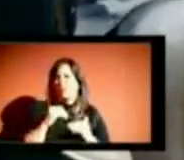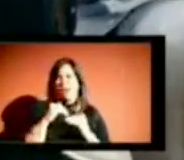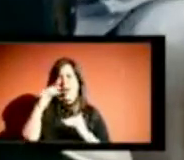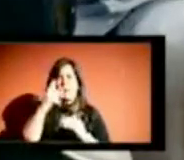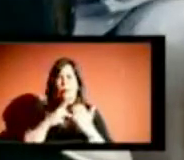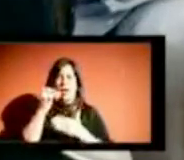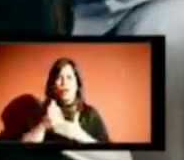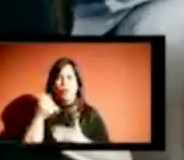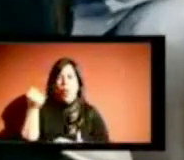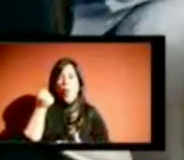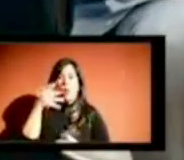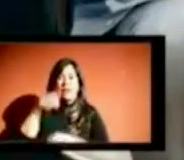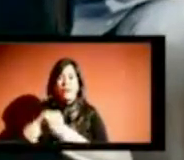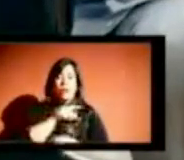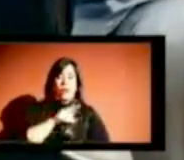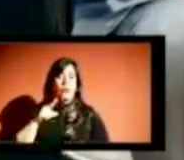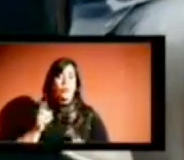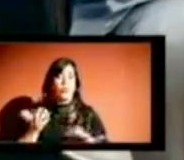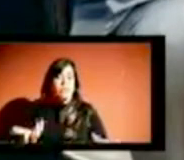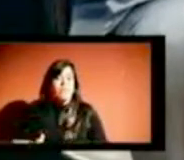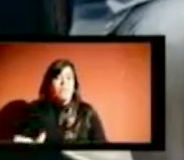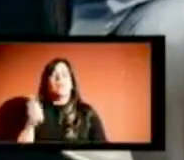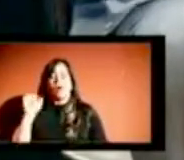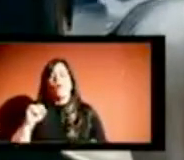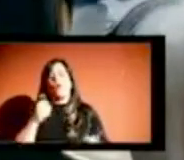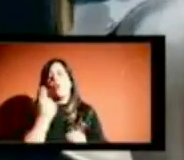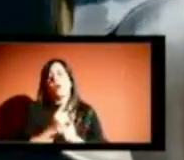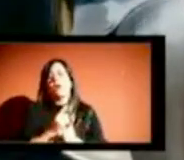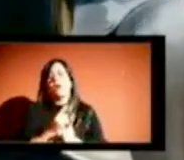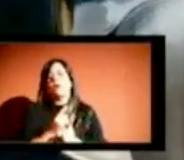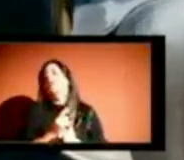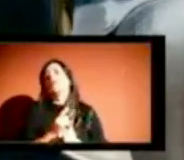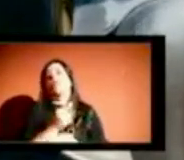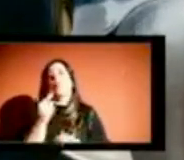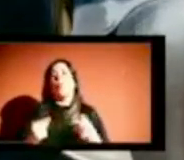están pendientes en la Asamblea Legislativa. Es correcto de que